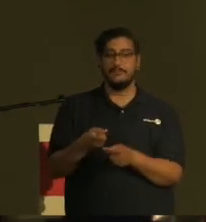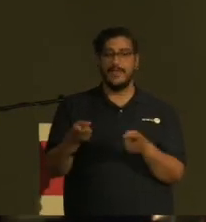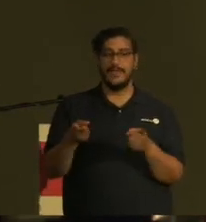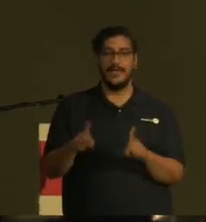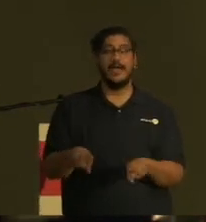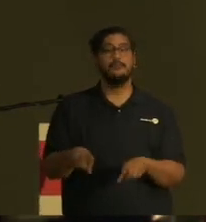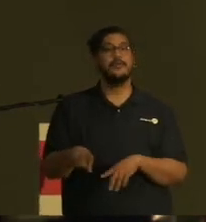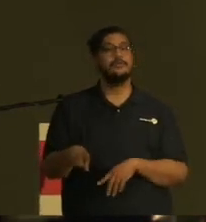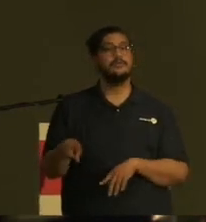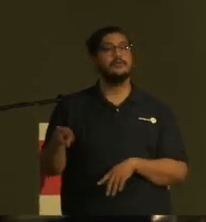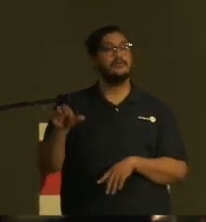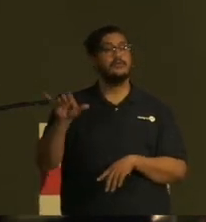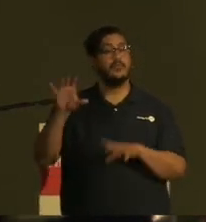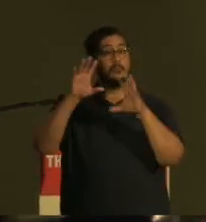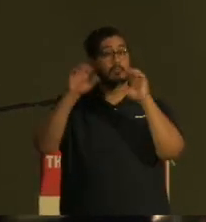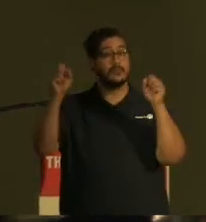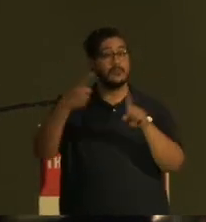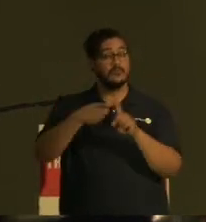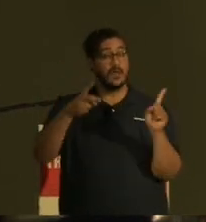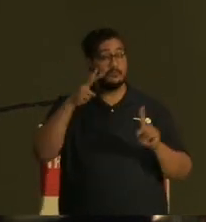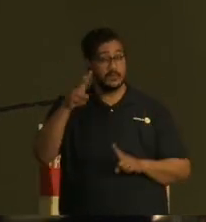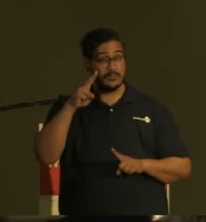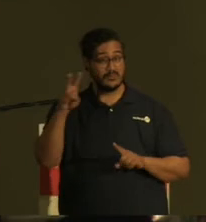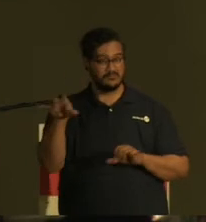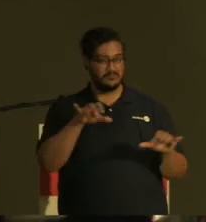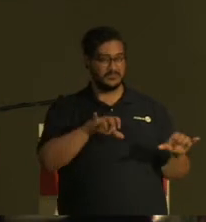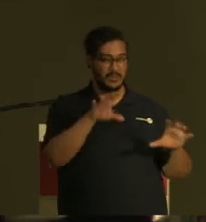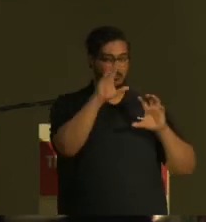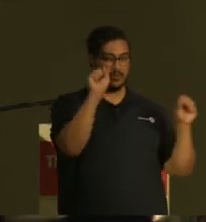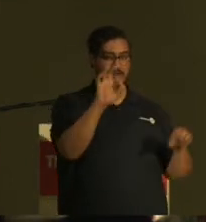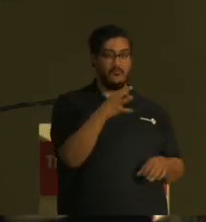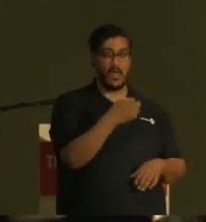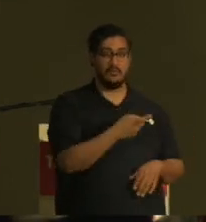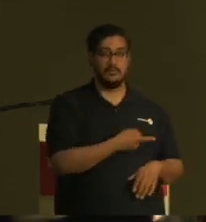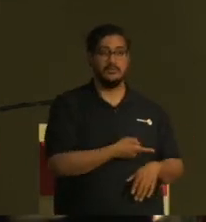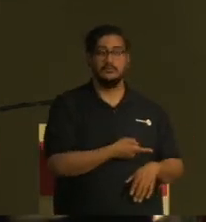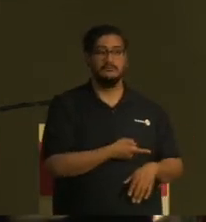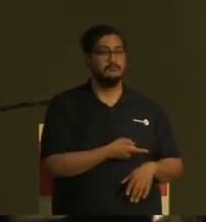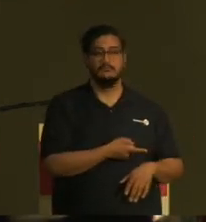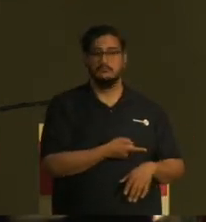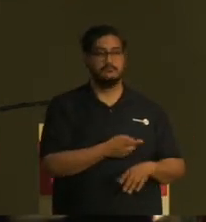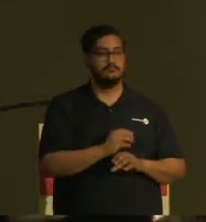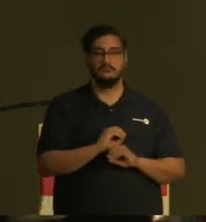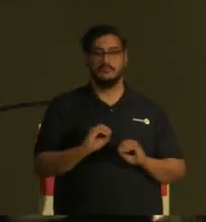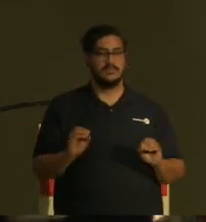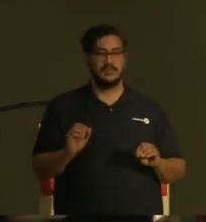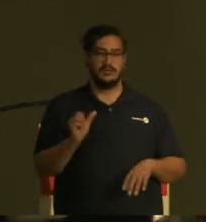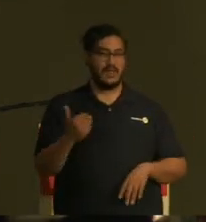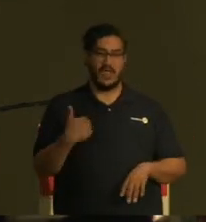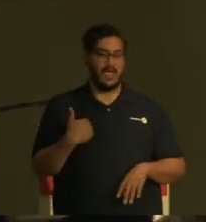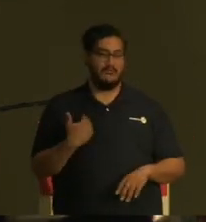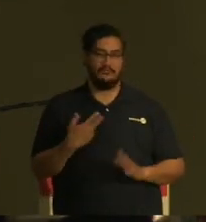pelearse al presidente de México con el presidente de Francia y No hubo año